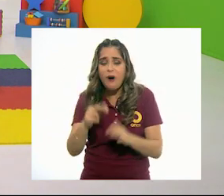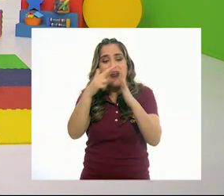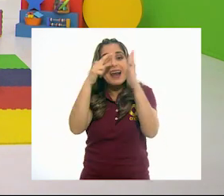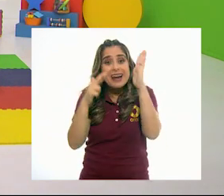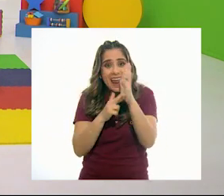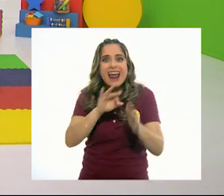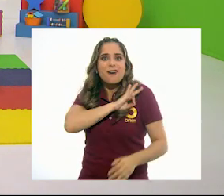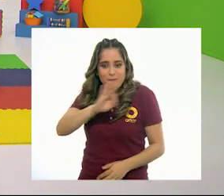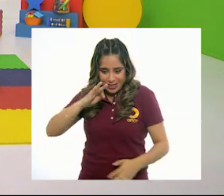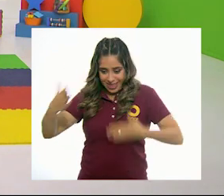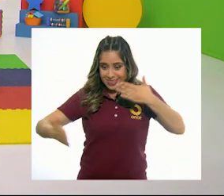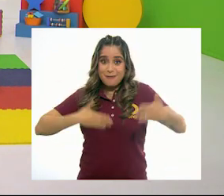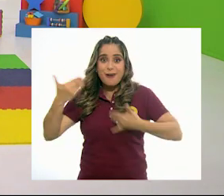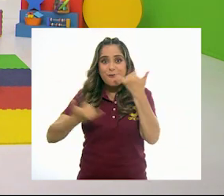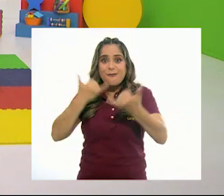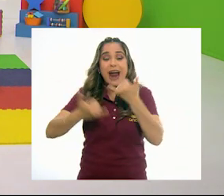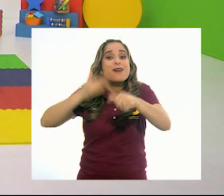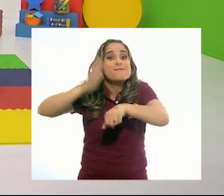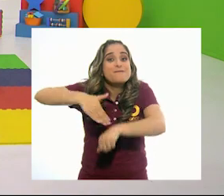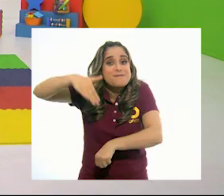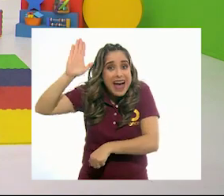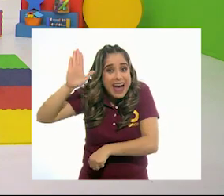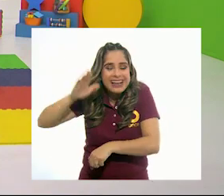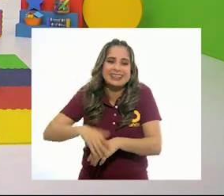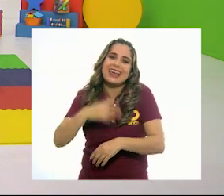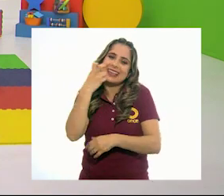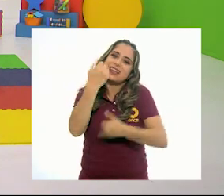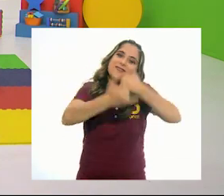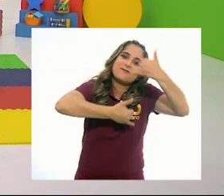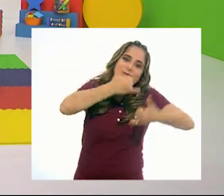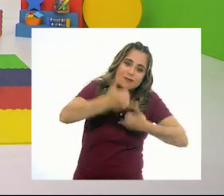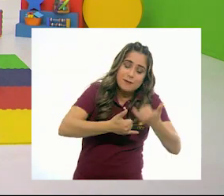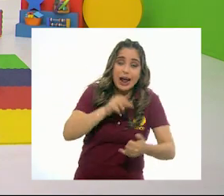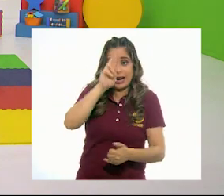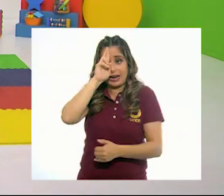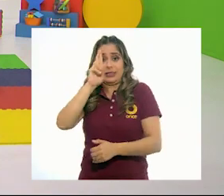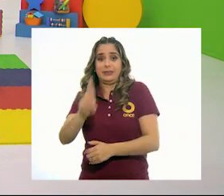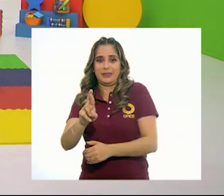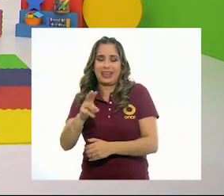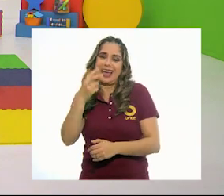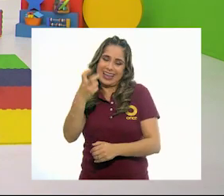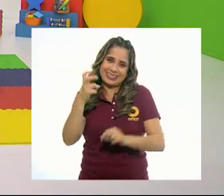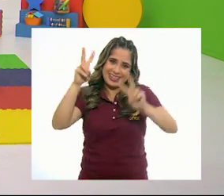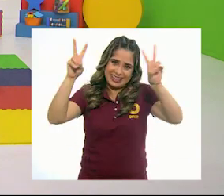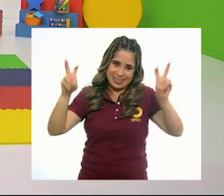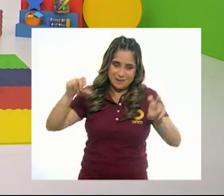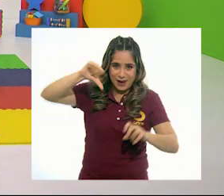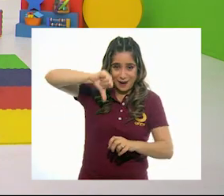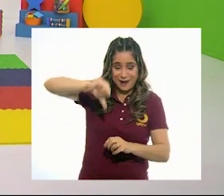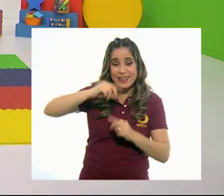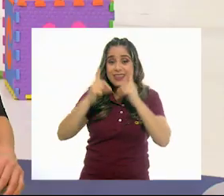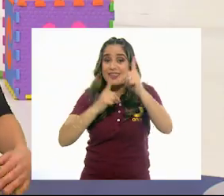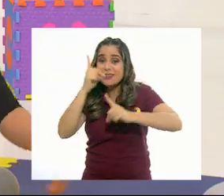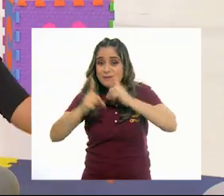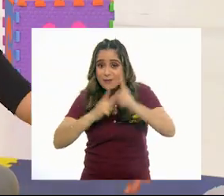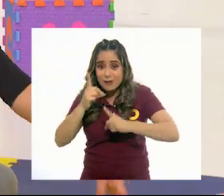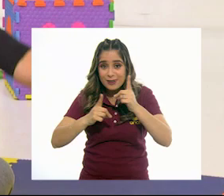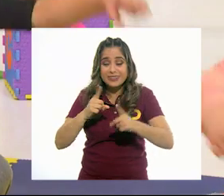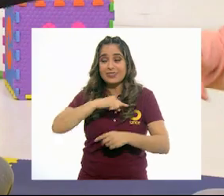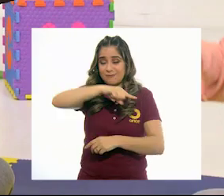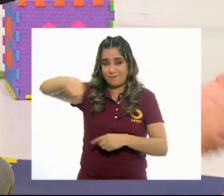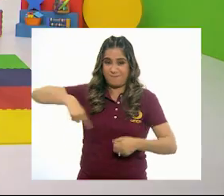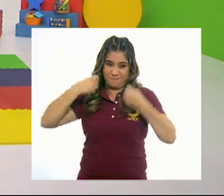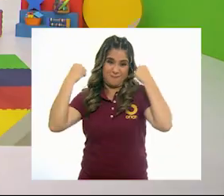más. Y con esto terminamos con... ¡Jugamos y respetamos! De Educación Física, porque fuimos...